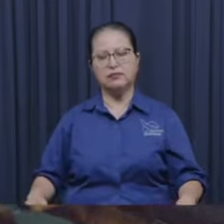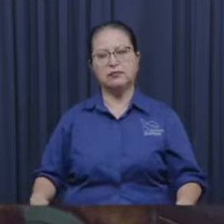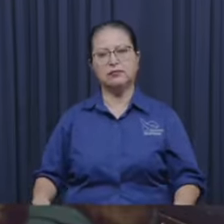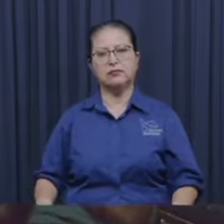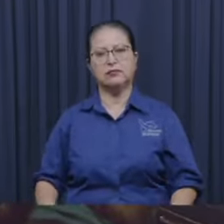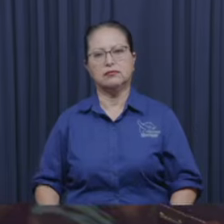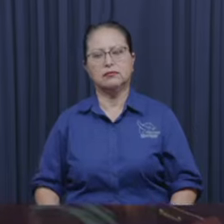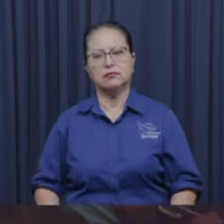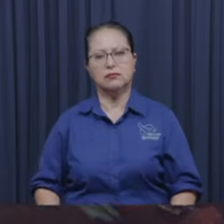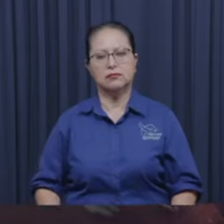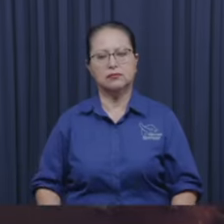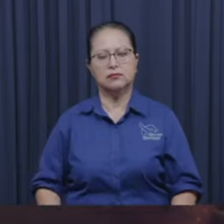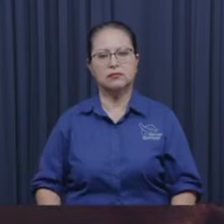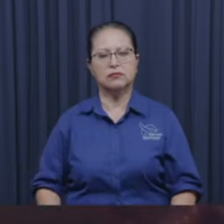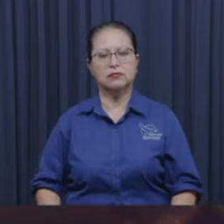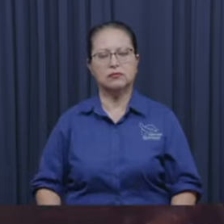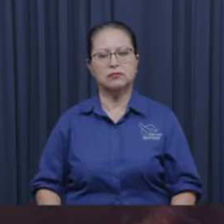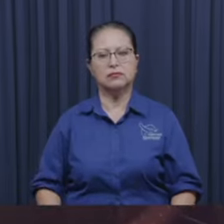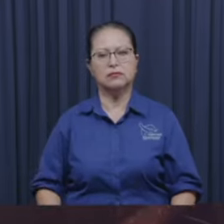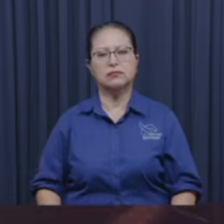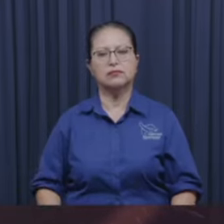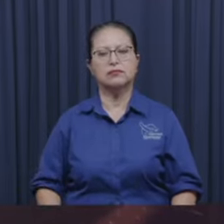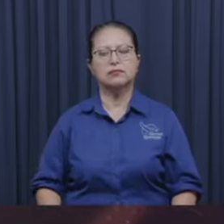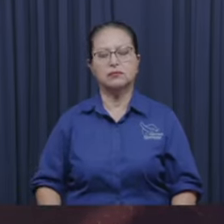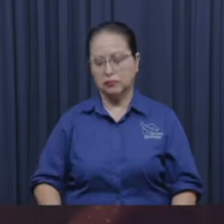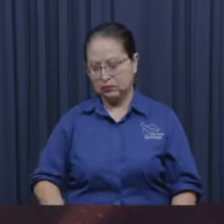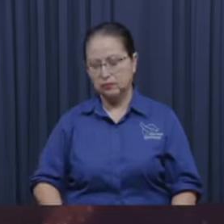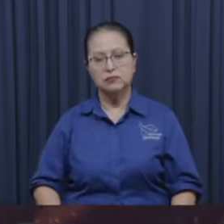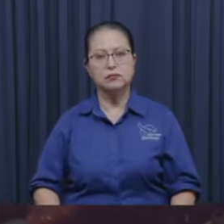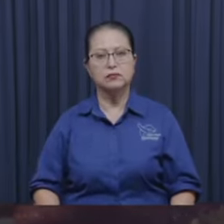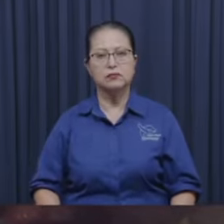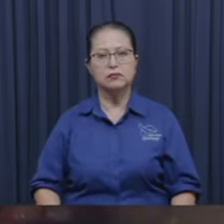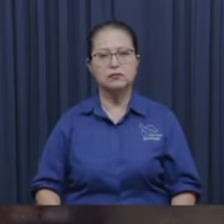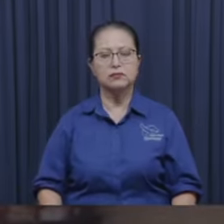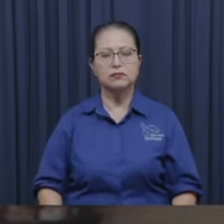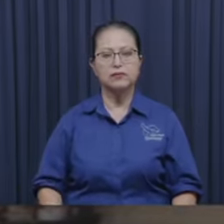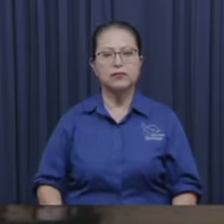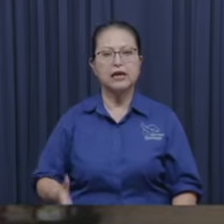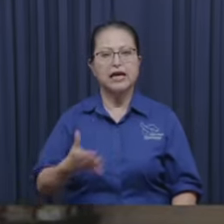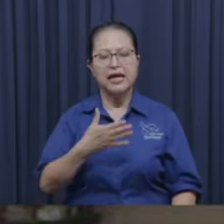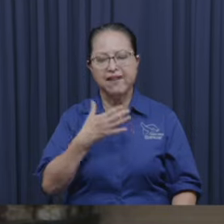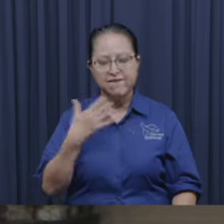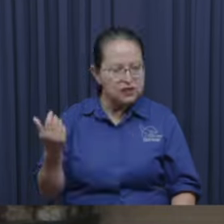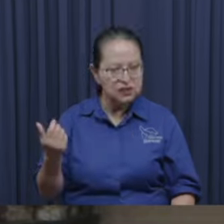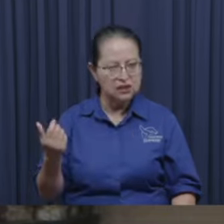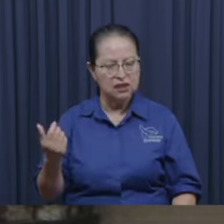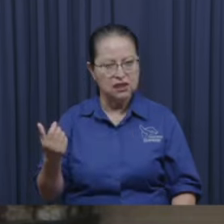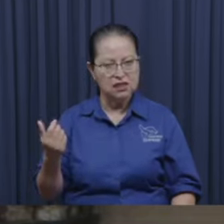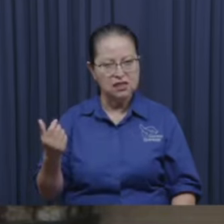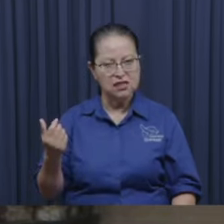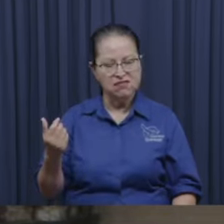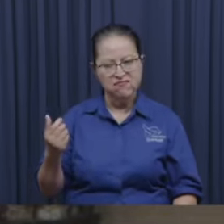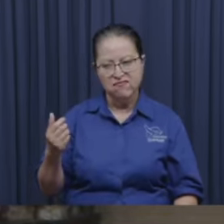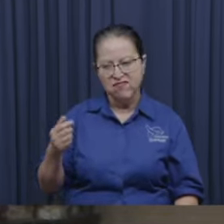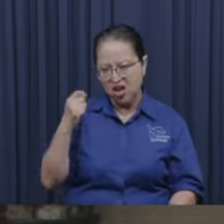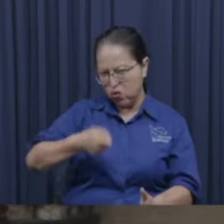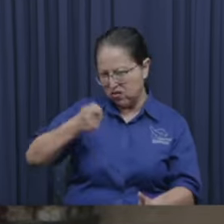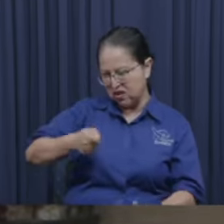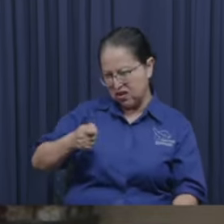nada entonces pero volvamos a la carga Entonces es fácil juzgar a